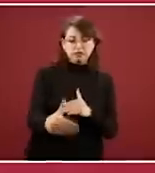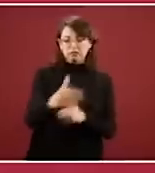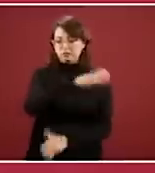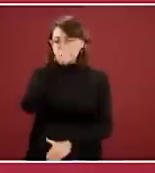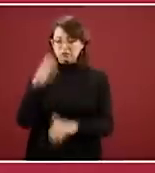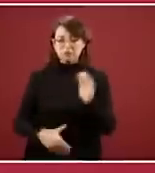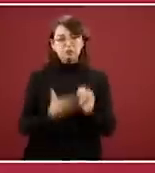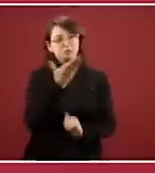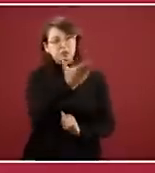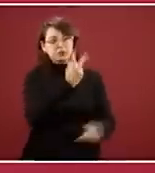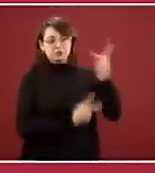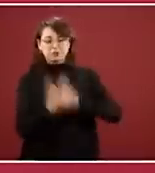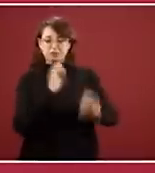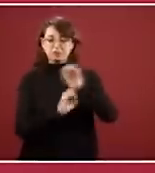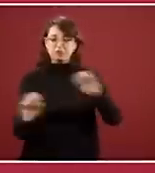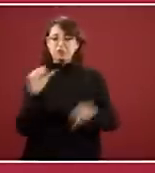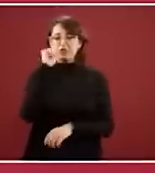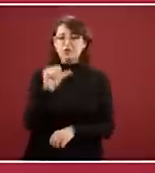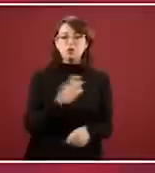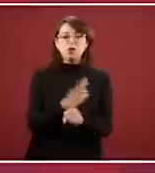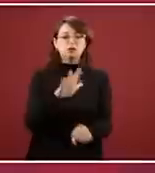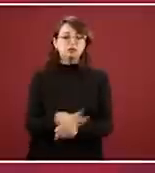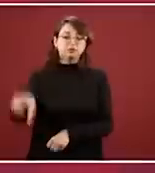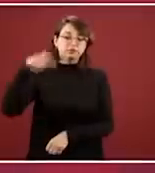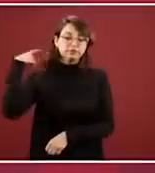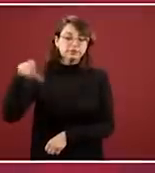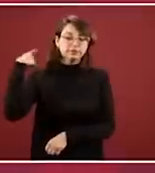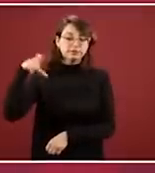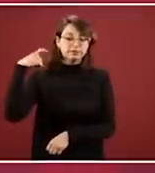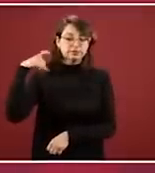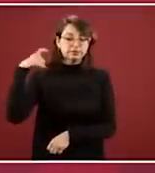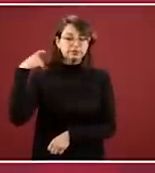deuda, es el de Querétaro.